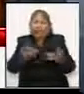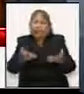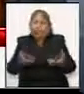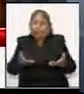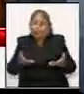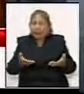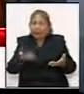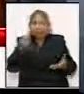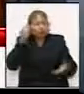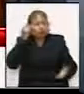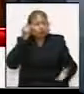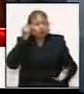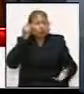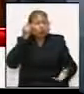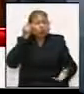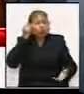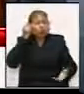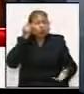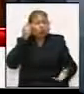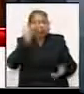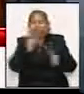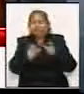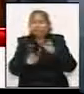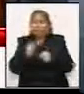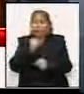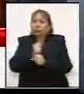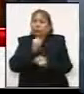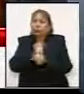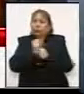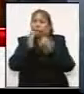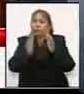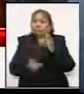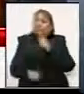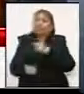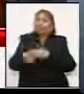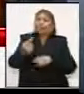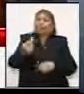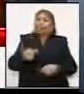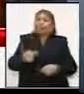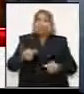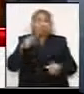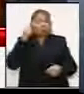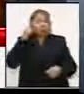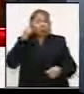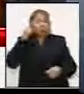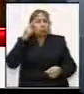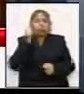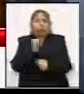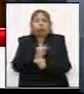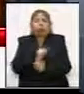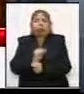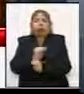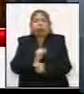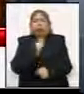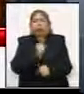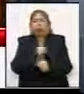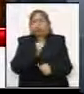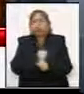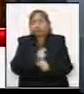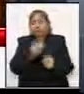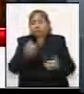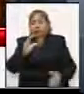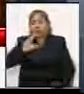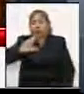el sentido de que los trabajadores vienen siendo motivo de una explotación moderna, como es el